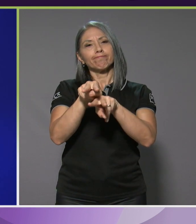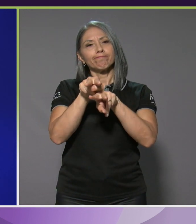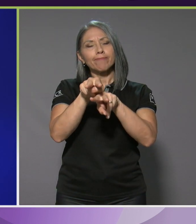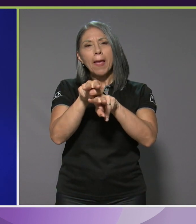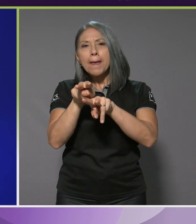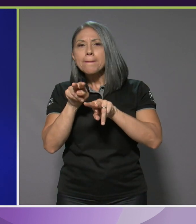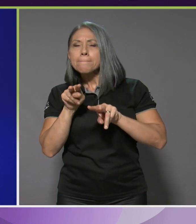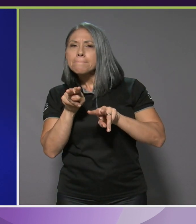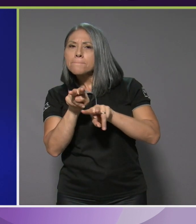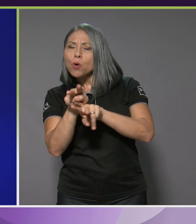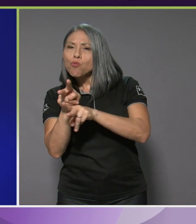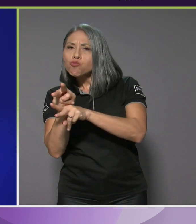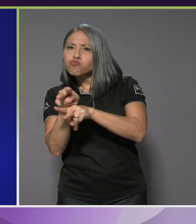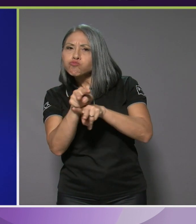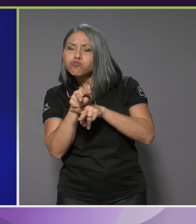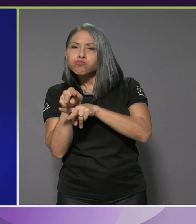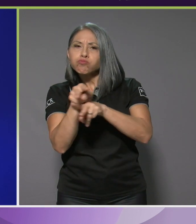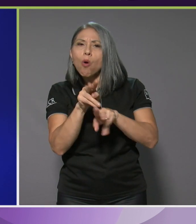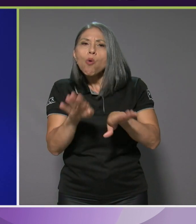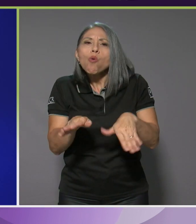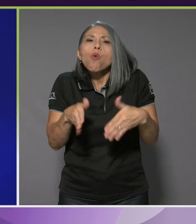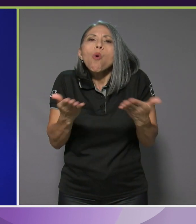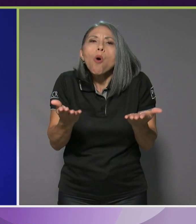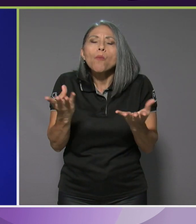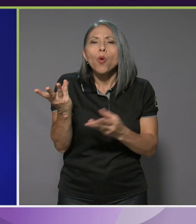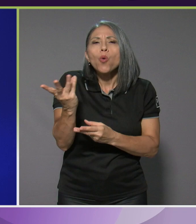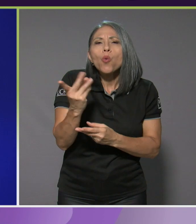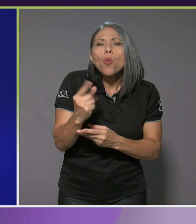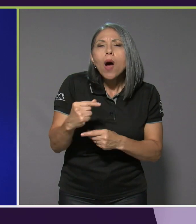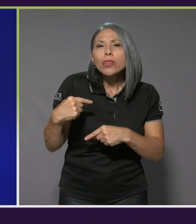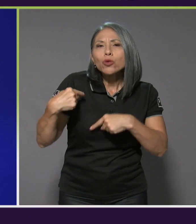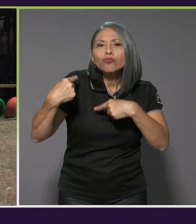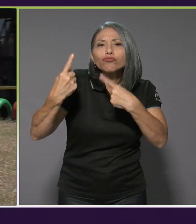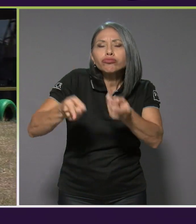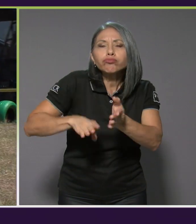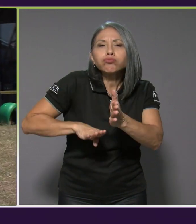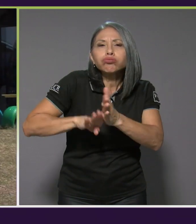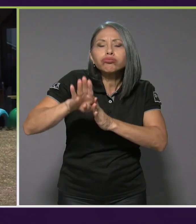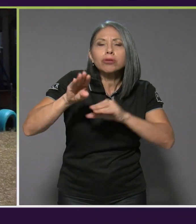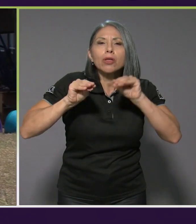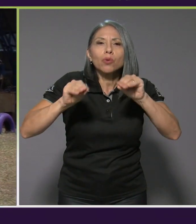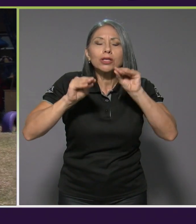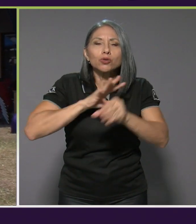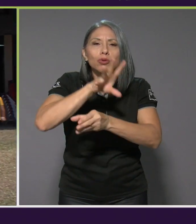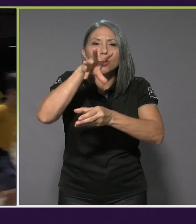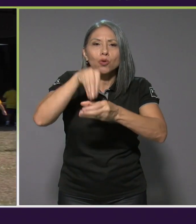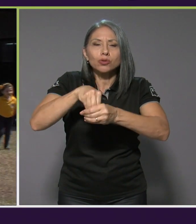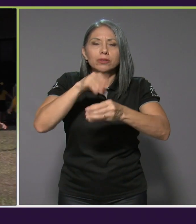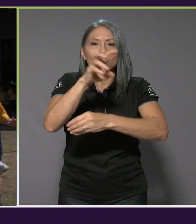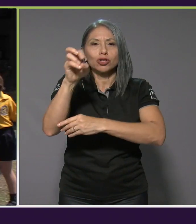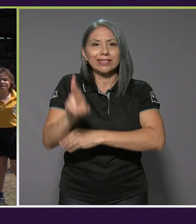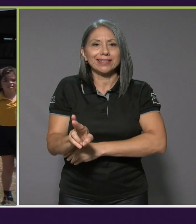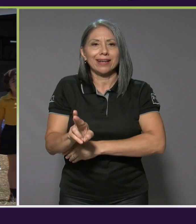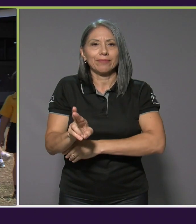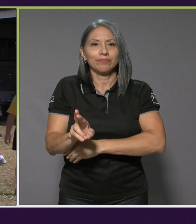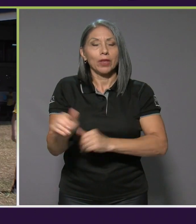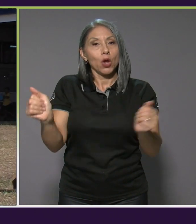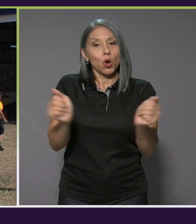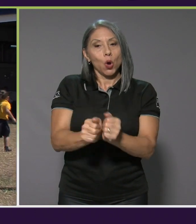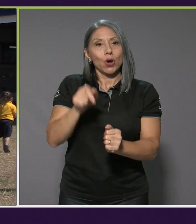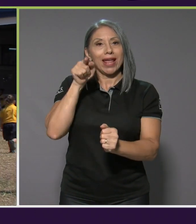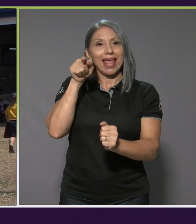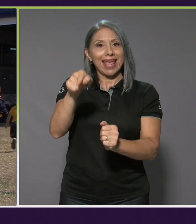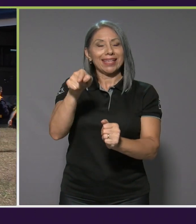cómo avanza y cuánto avanza la educación inclusiva en Costa Rica. Y con esa perspectiva